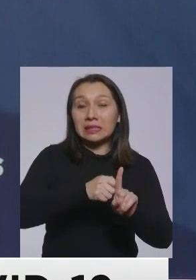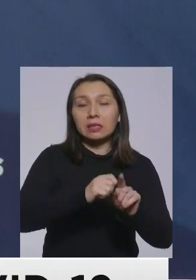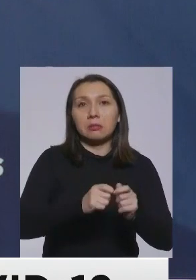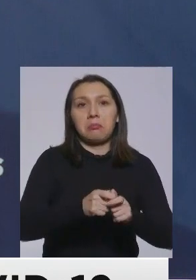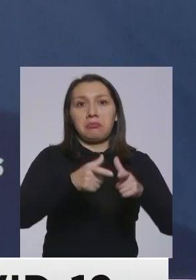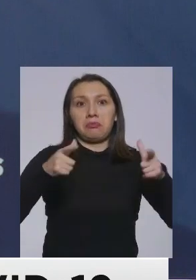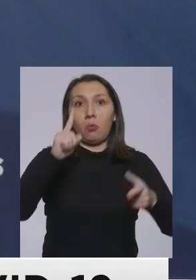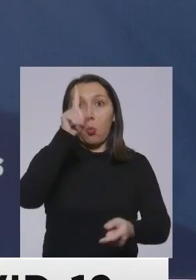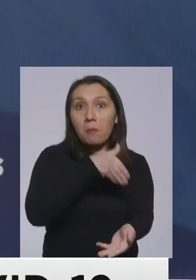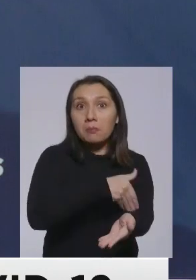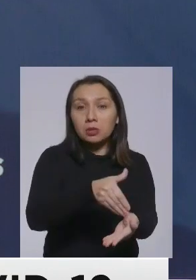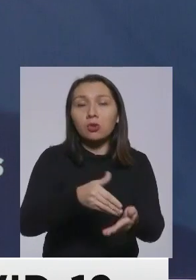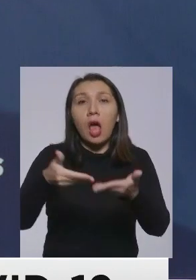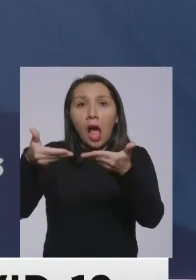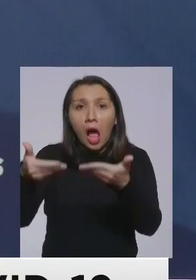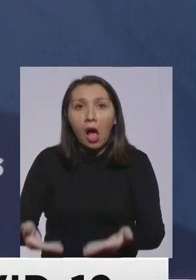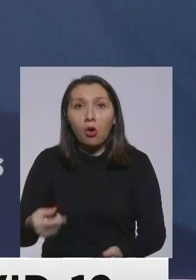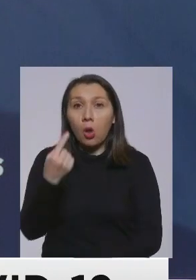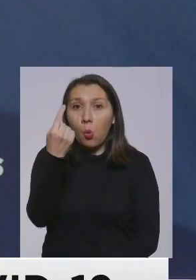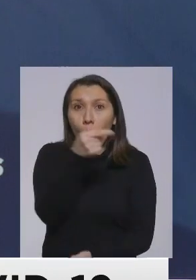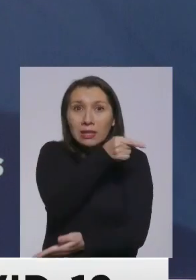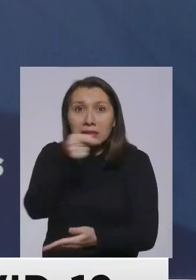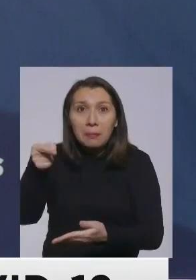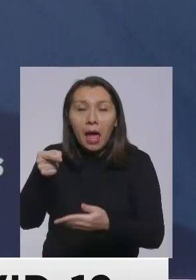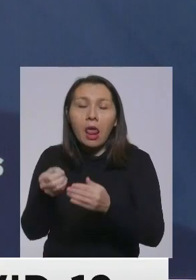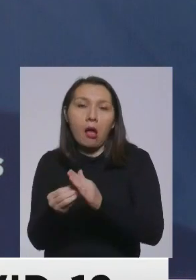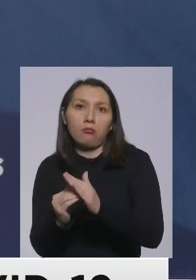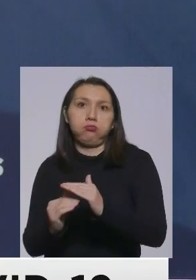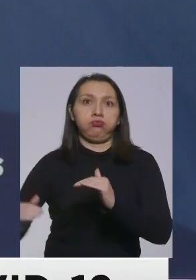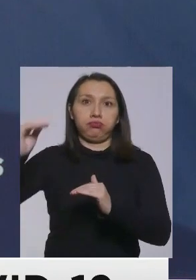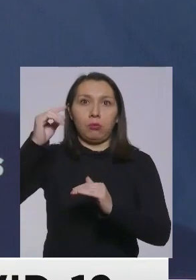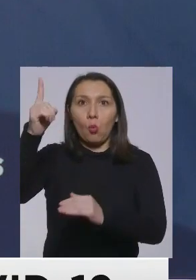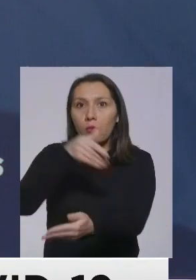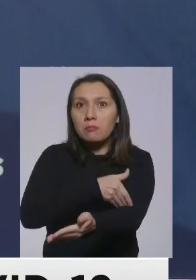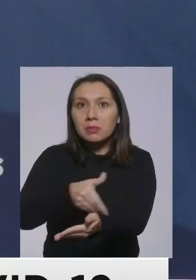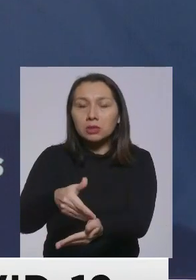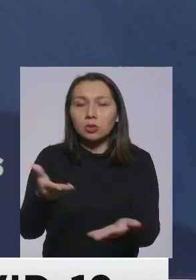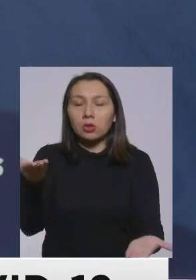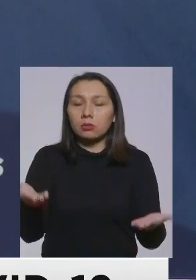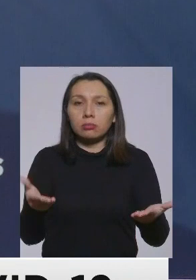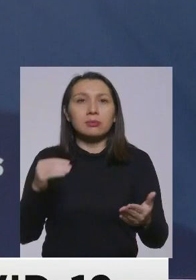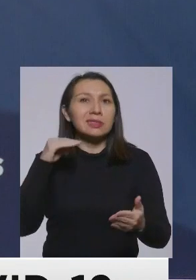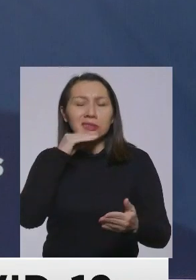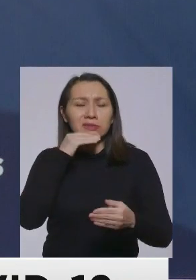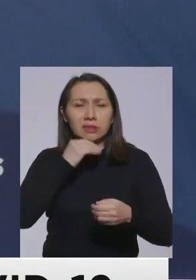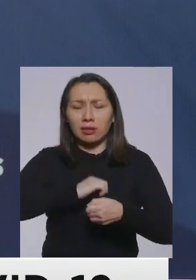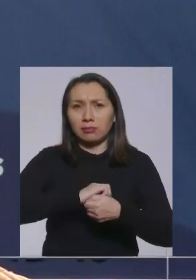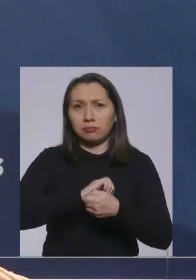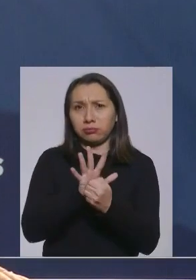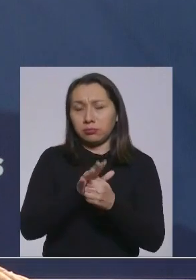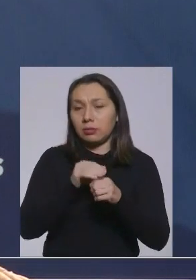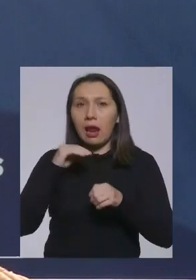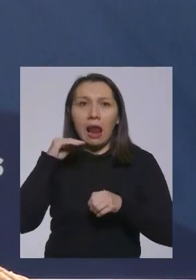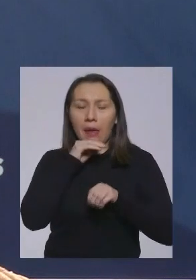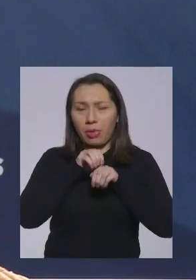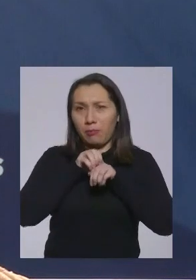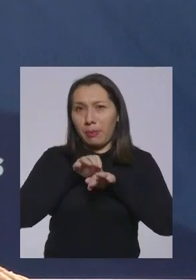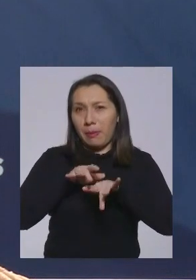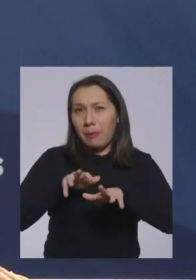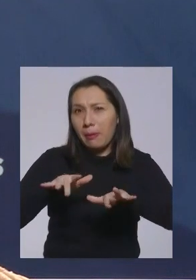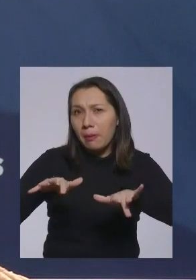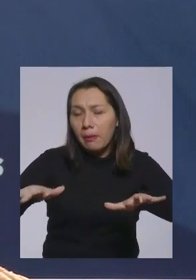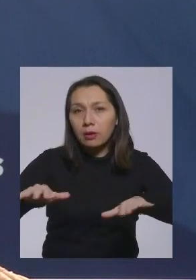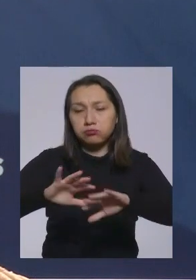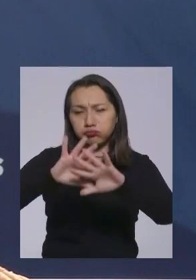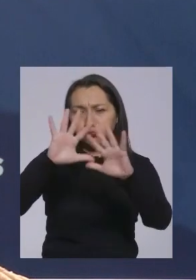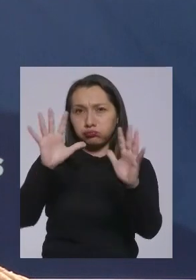ahora se ha producido en una semana esto significa que el virus está atacando a todo el mundo en